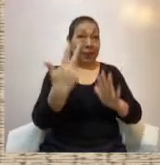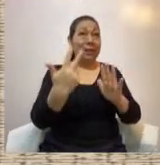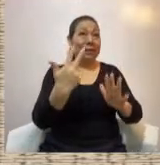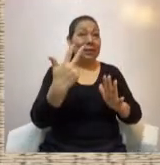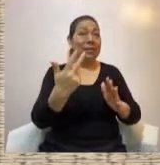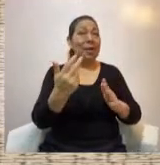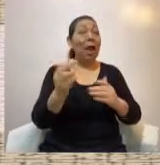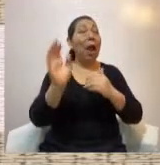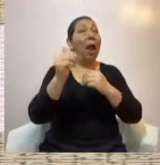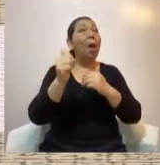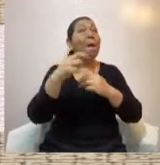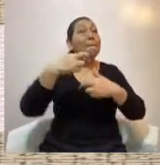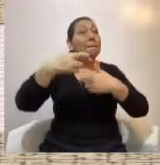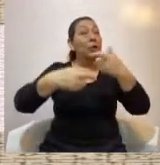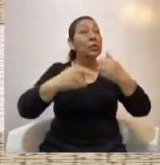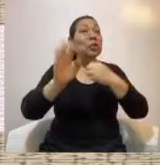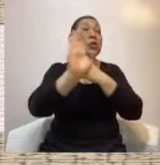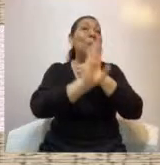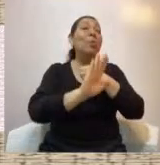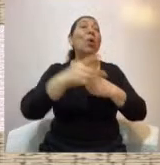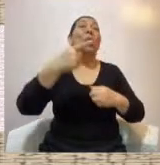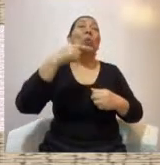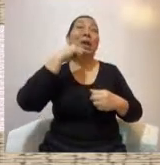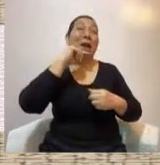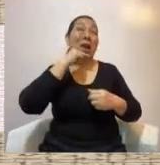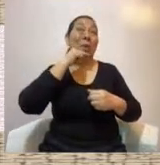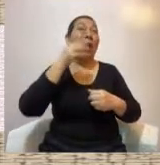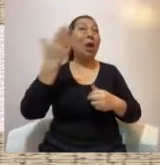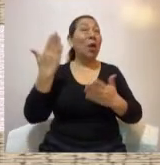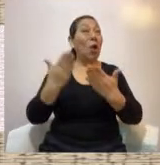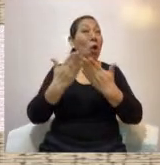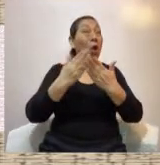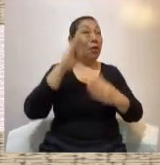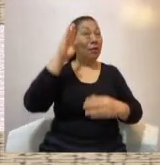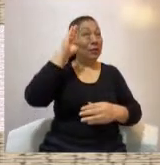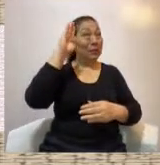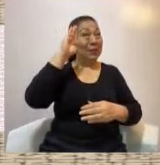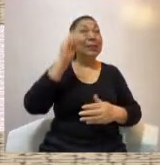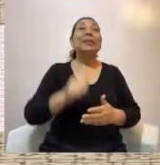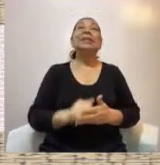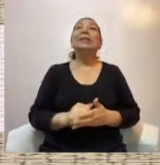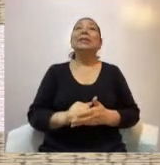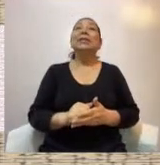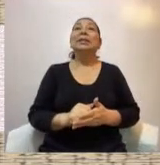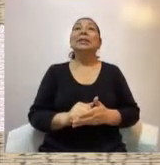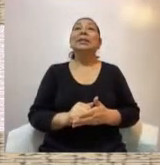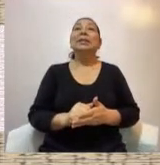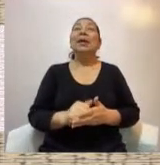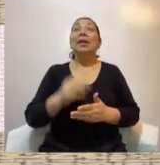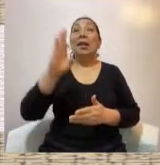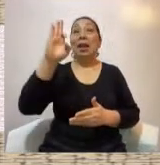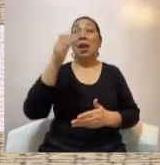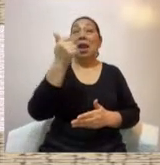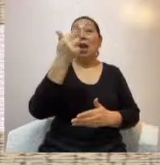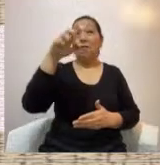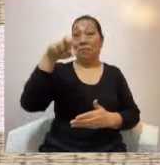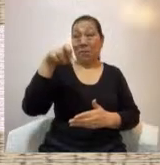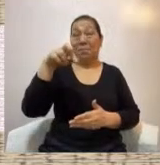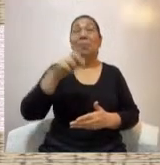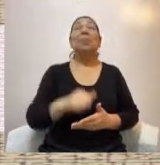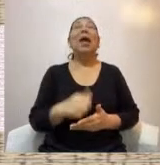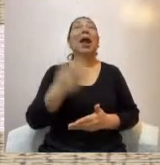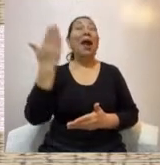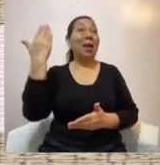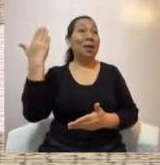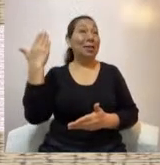¿no?, un proceso de amparo también en el que una joven de la Escuela de Oficiales de las Fuerzas, de la FAP, de la Fuerza